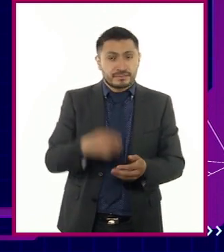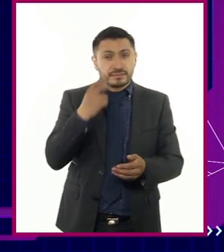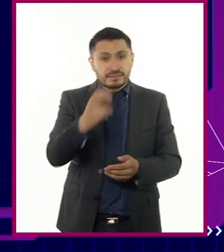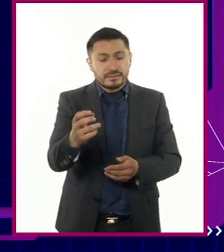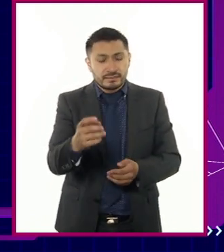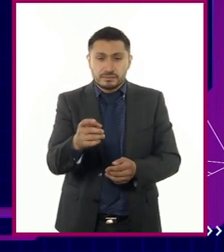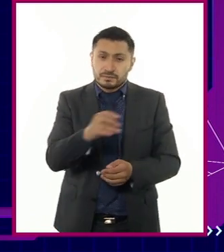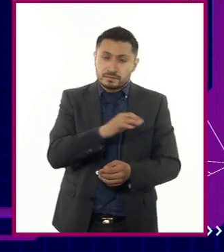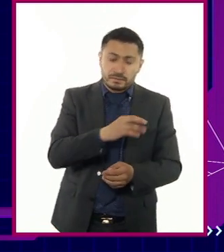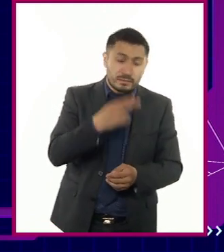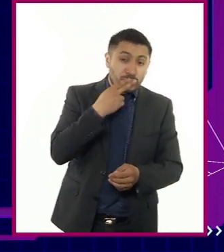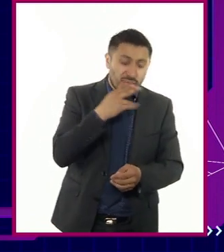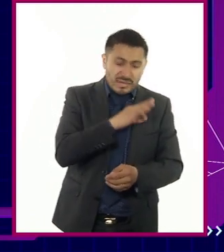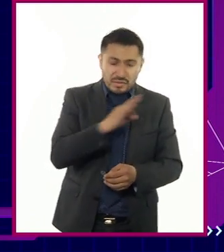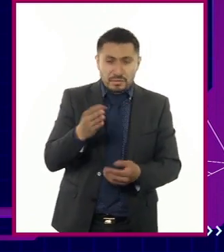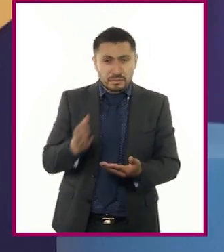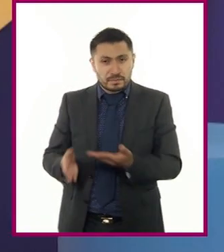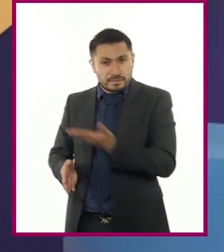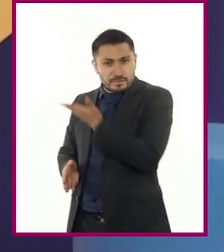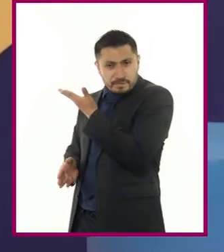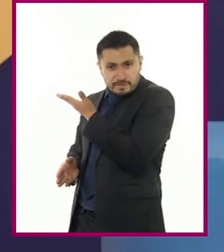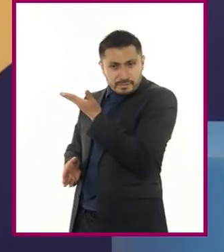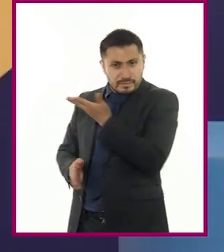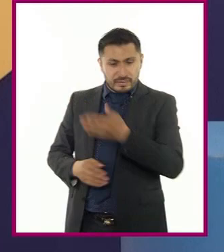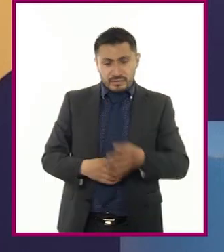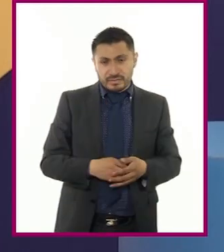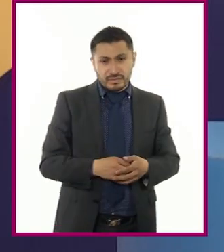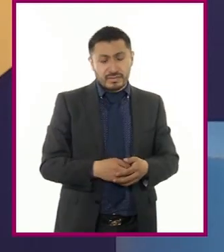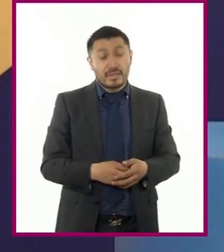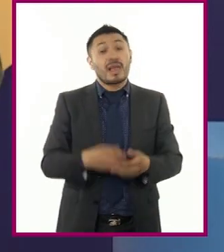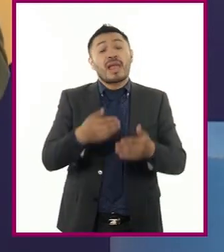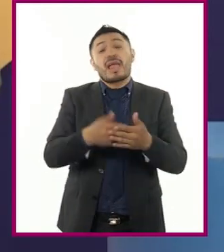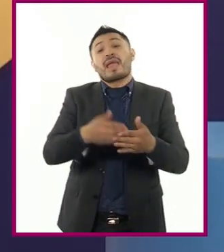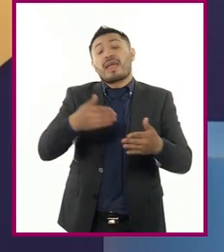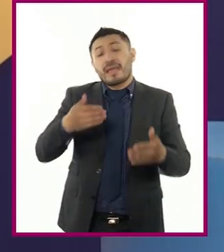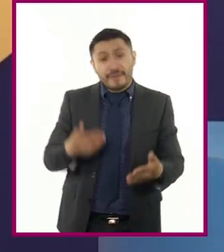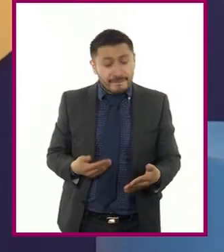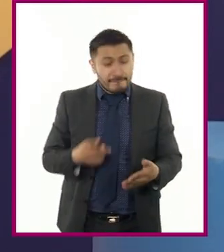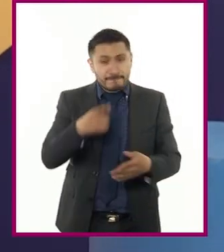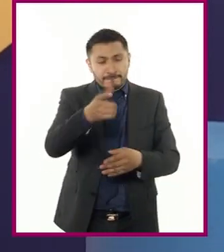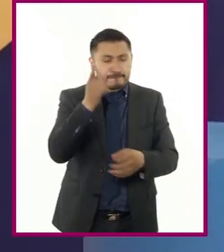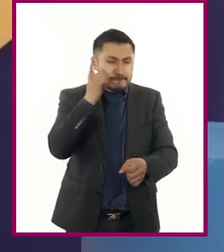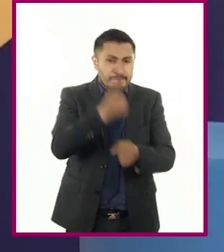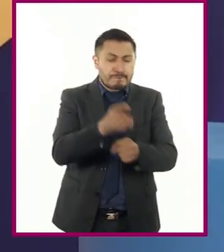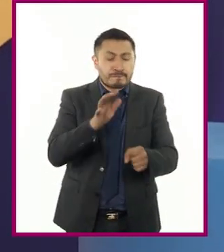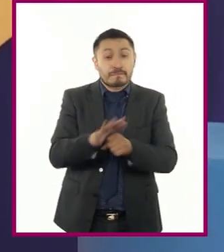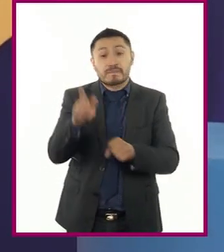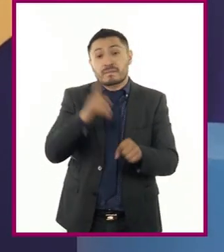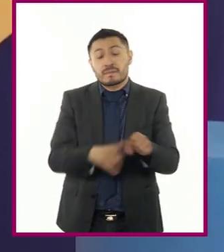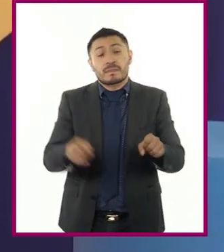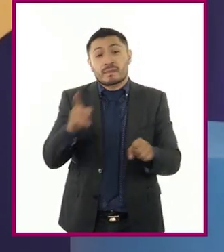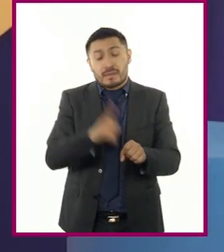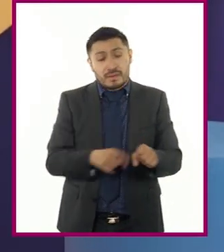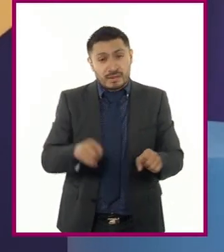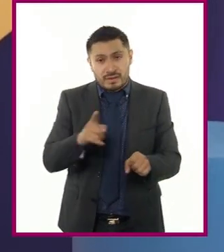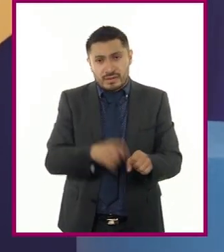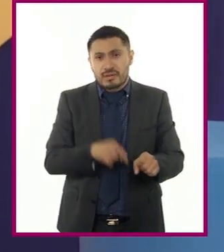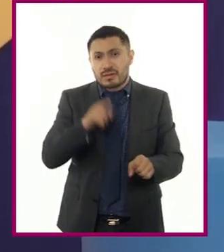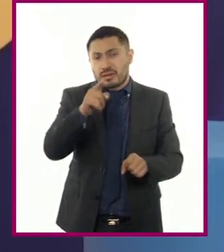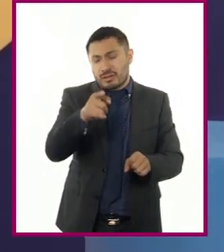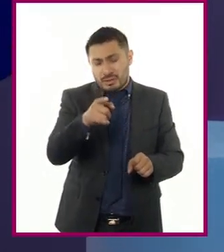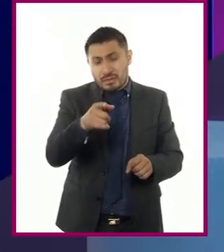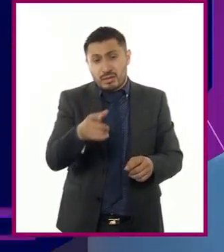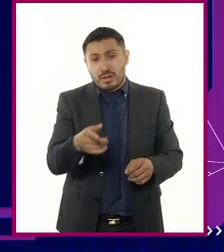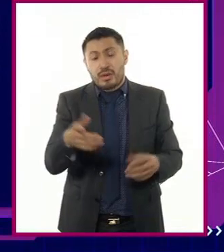pueden ayudar con la siguiente tabla. Antes de determinar a qué color corresponde la longitud de onda